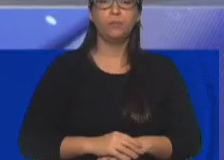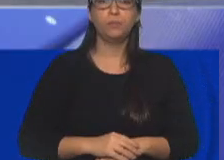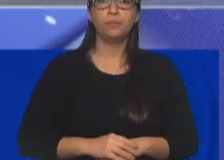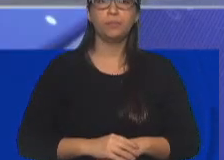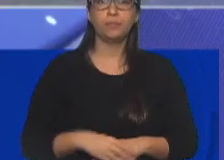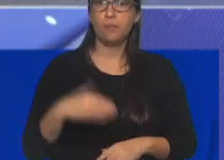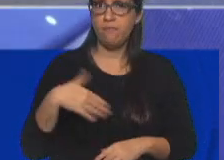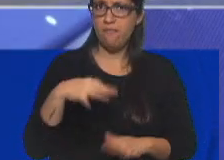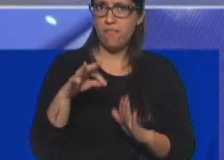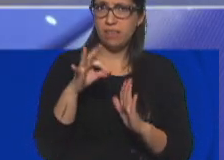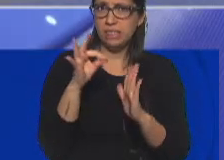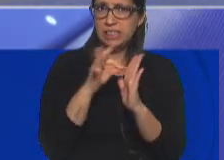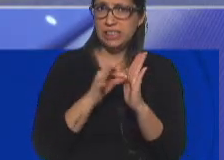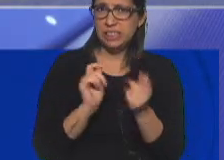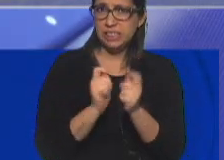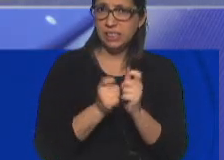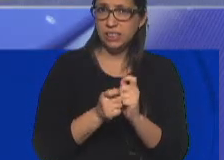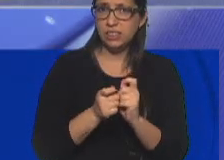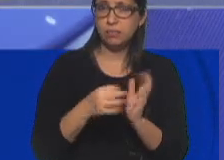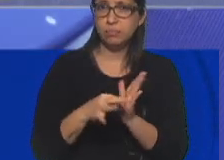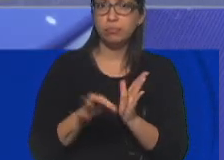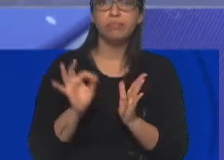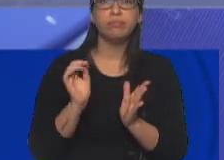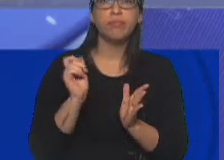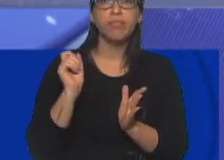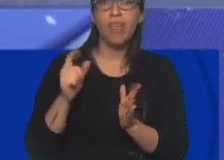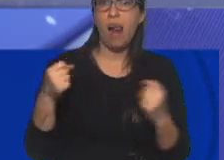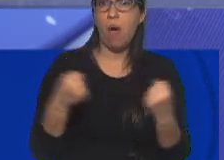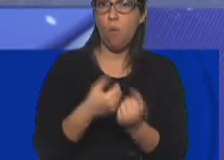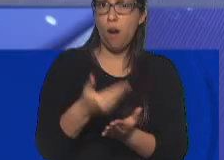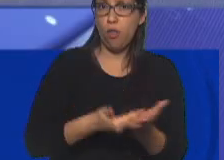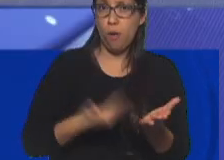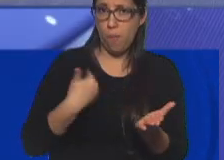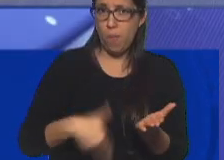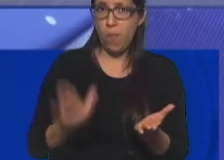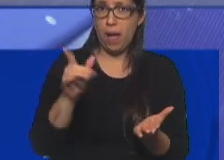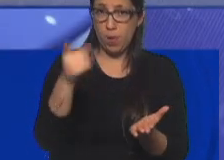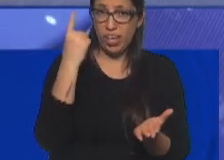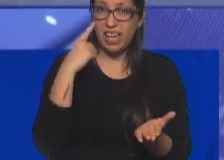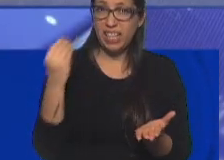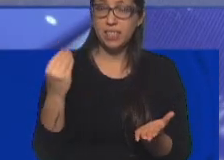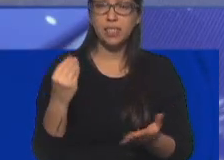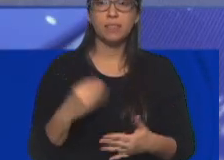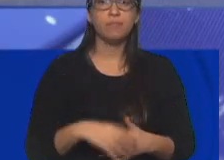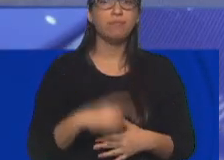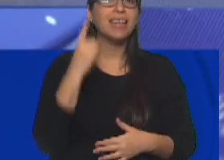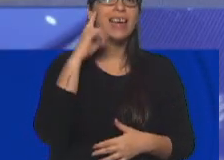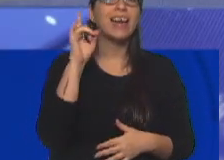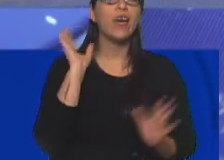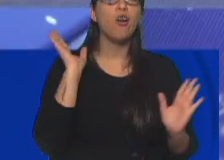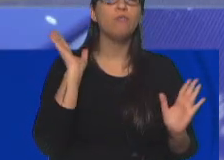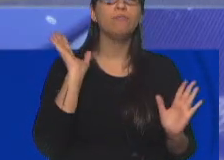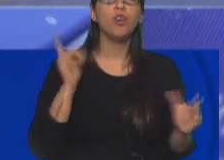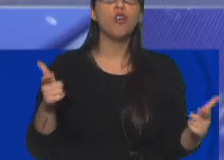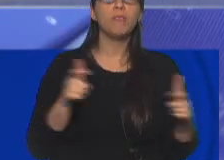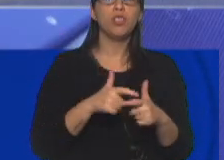¿va a haber retoques en un futuro en Europa de este posible acuerdo? ¿Vos crees que sí? Yo creo que hay una intención por parte de la